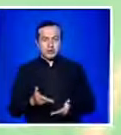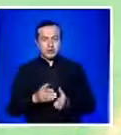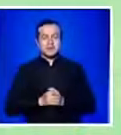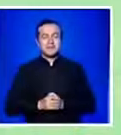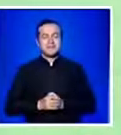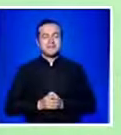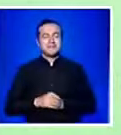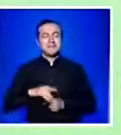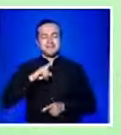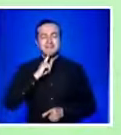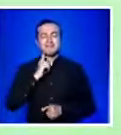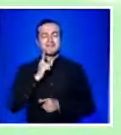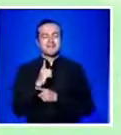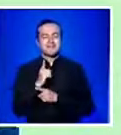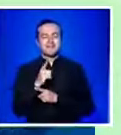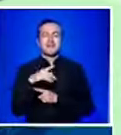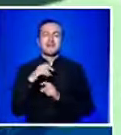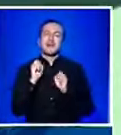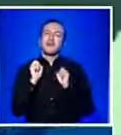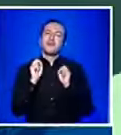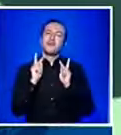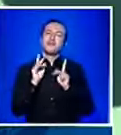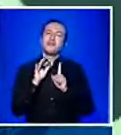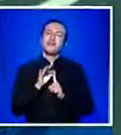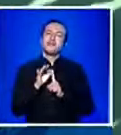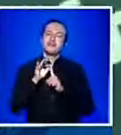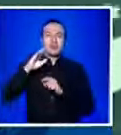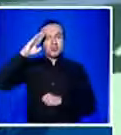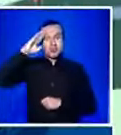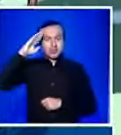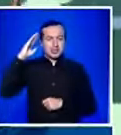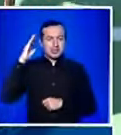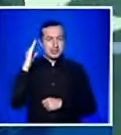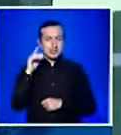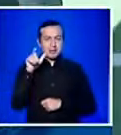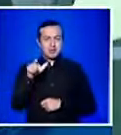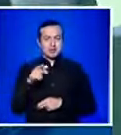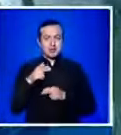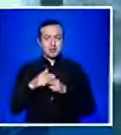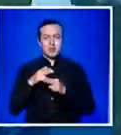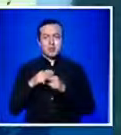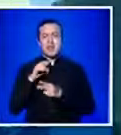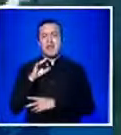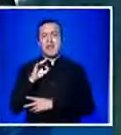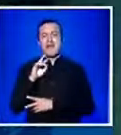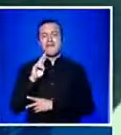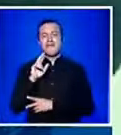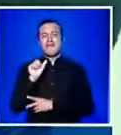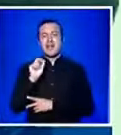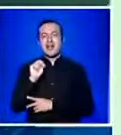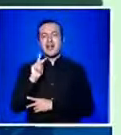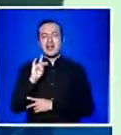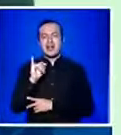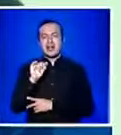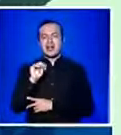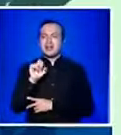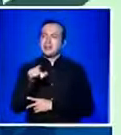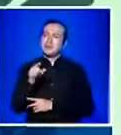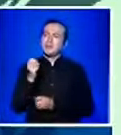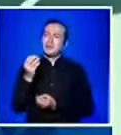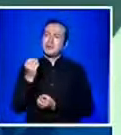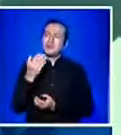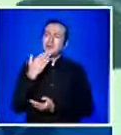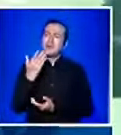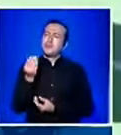porque definitivamente esta es una gran oportunidad que el Teniente Coronel Franklin Yacerga, jefe de la Unidad Nacional Canina, nos va a contar. Buenos días, Coronel,